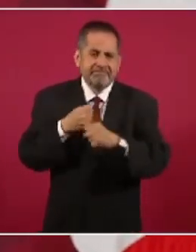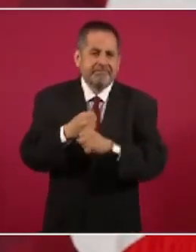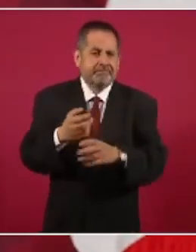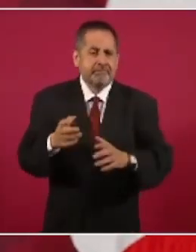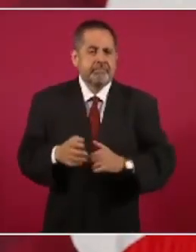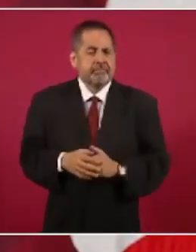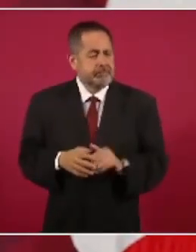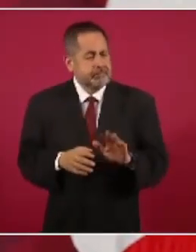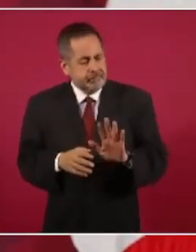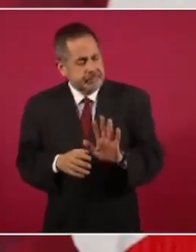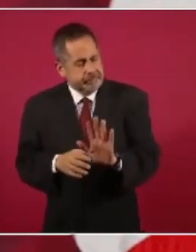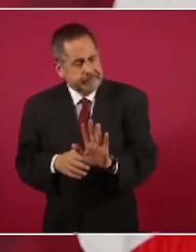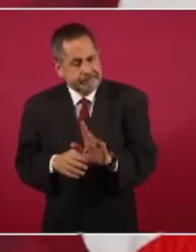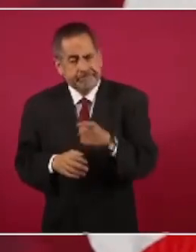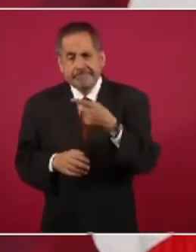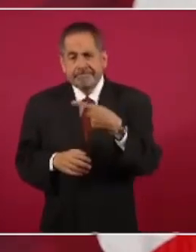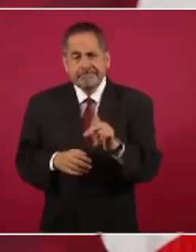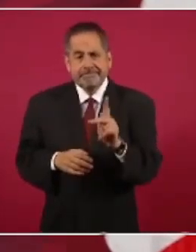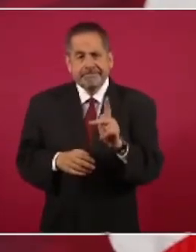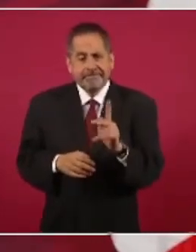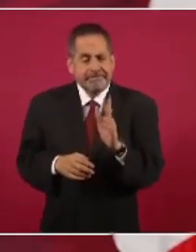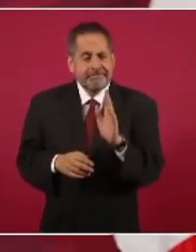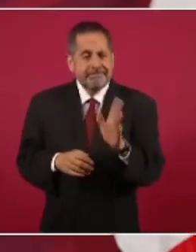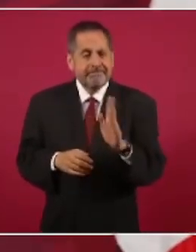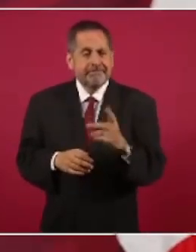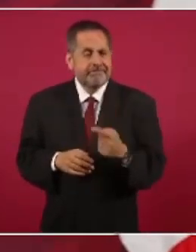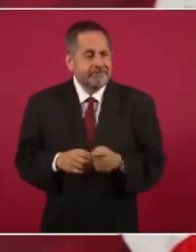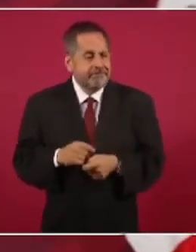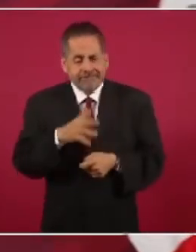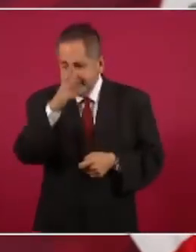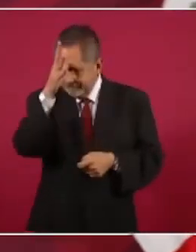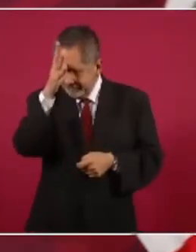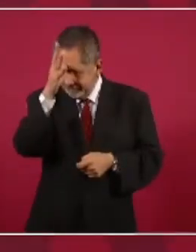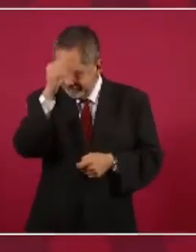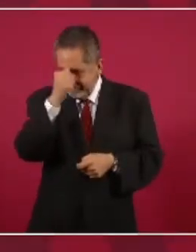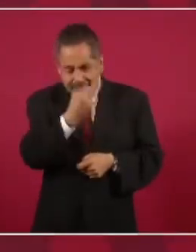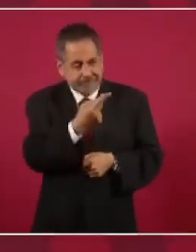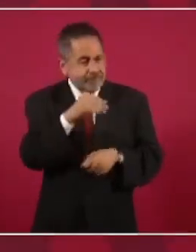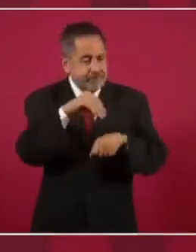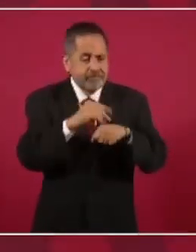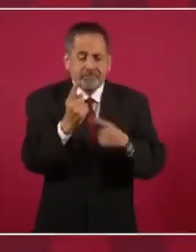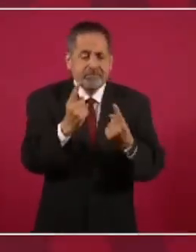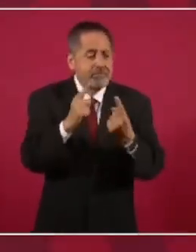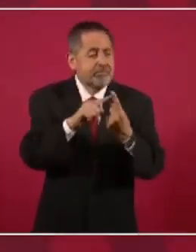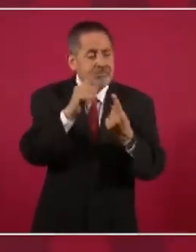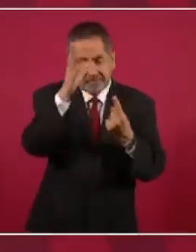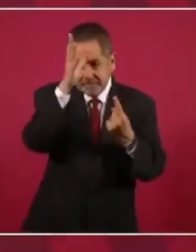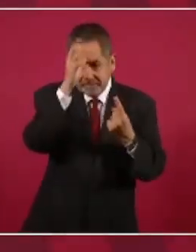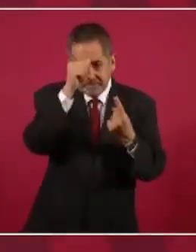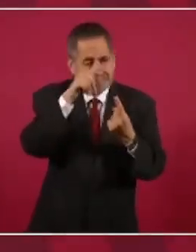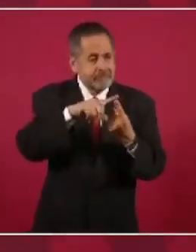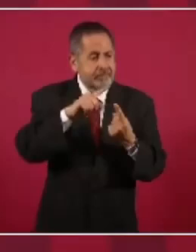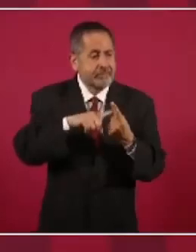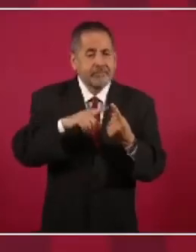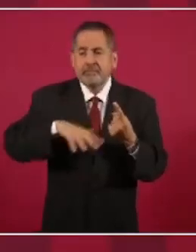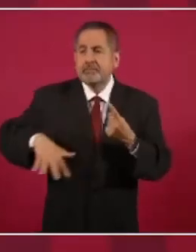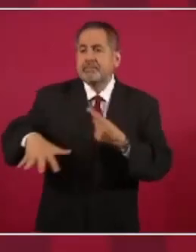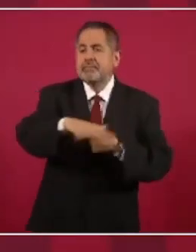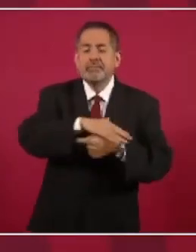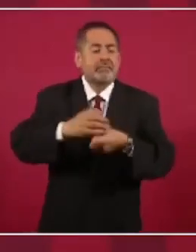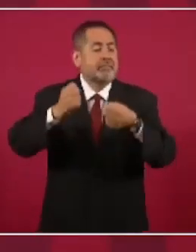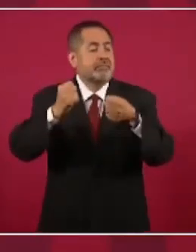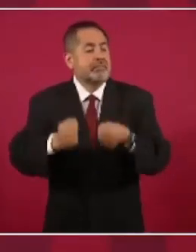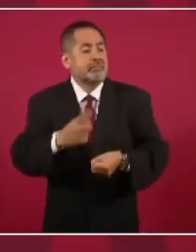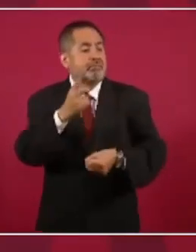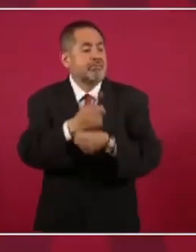Pero ¿qué no podemos ponernos de acuerdo a decir, es nuestra seguridad?